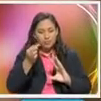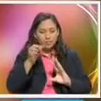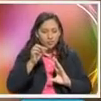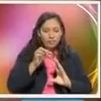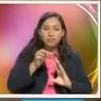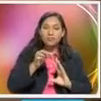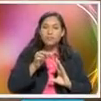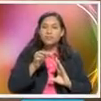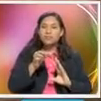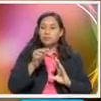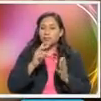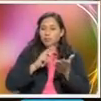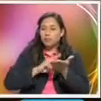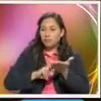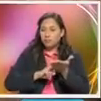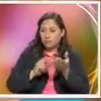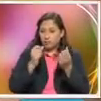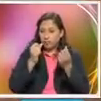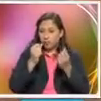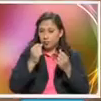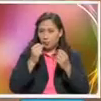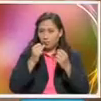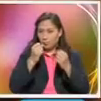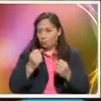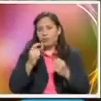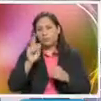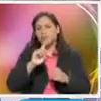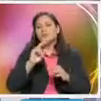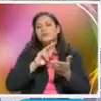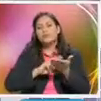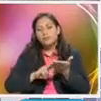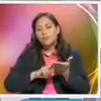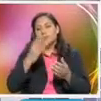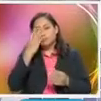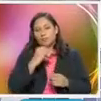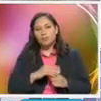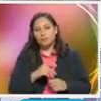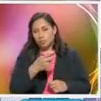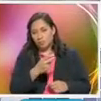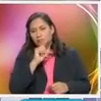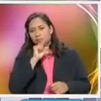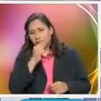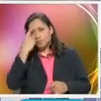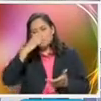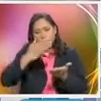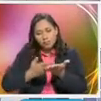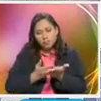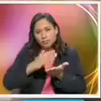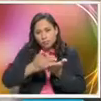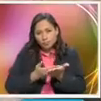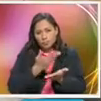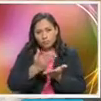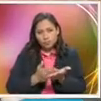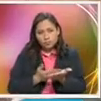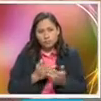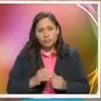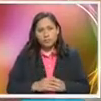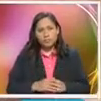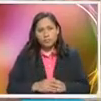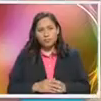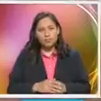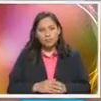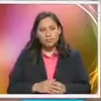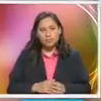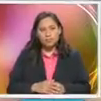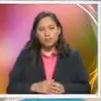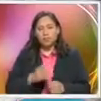no tan verde intenso, ¿no? Hecho. Entonces, bueno, aquí Pero vamos está a bueno poner, para está bueno nuestro para propósito. rebanar, exacto, está perfecto. Vamos a irle poniendo